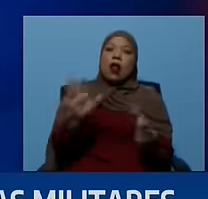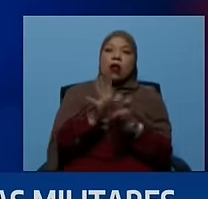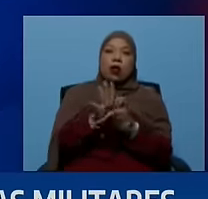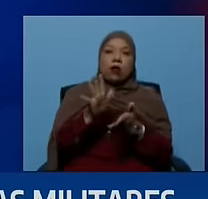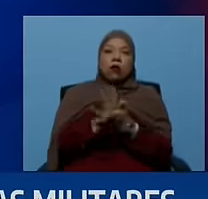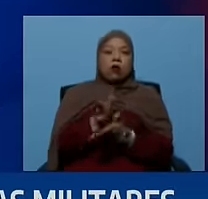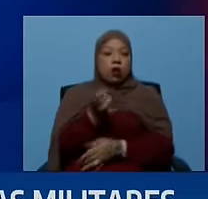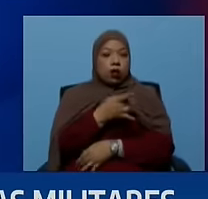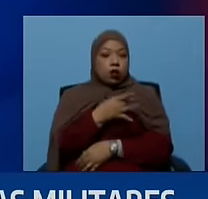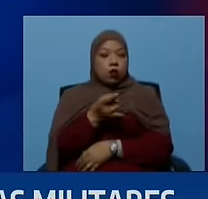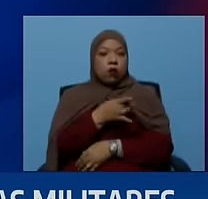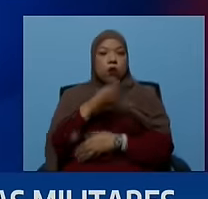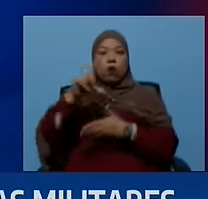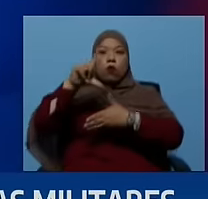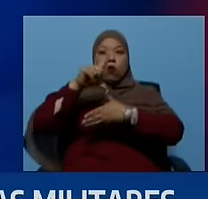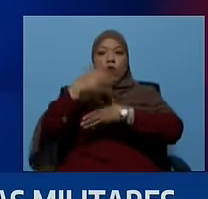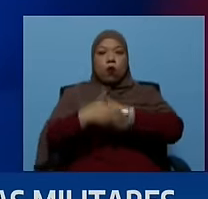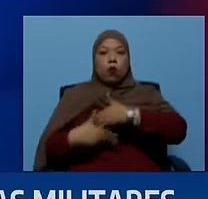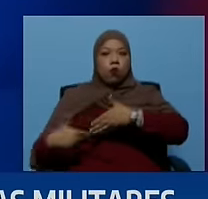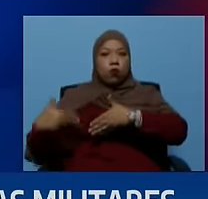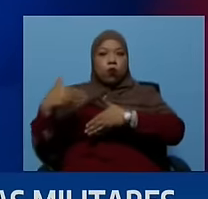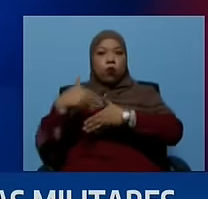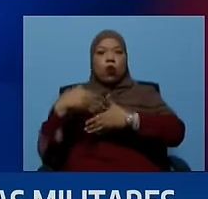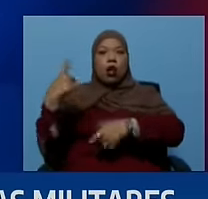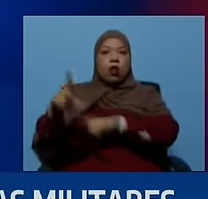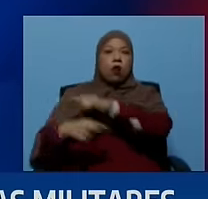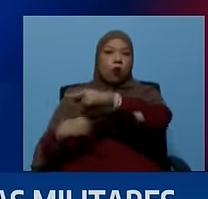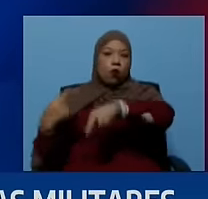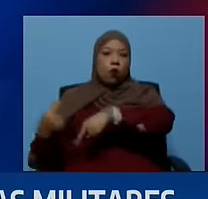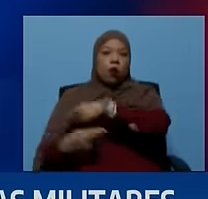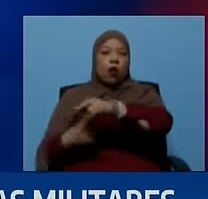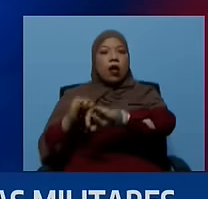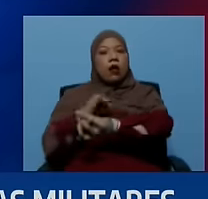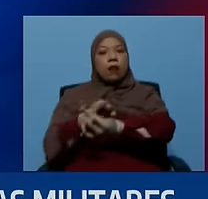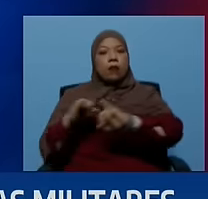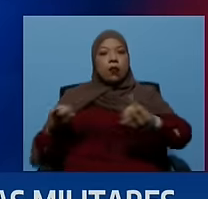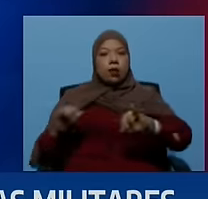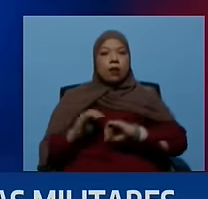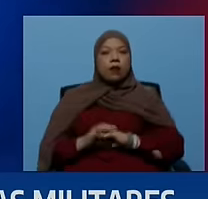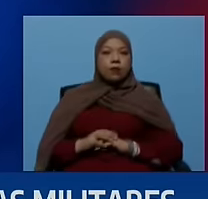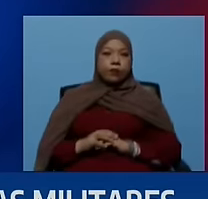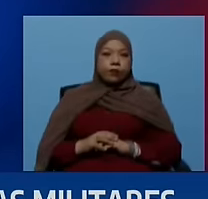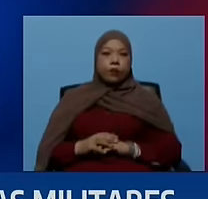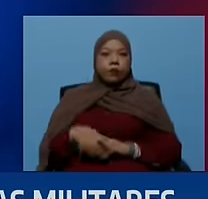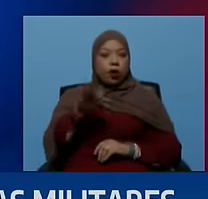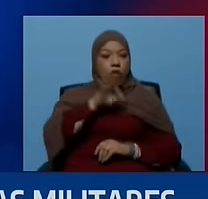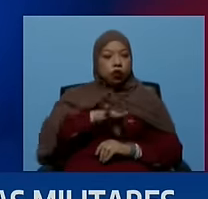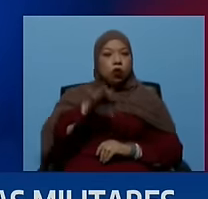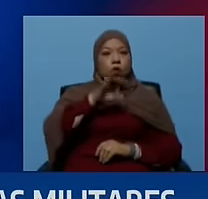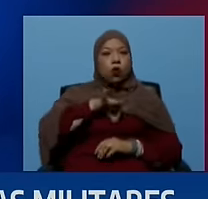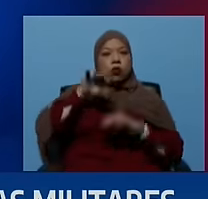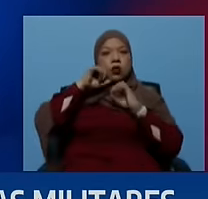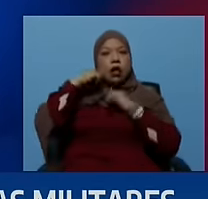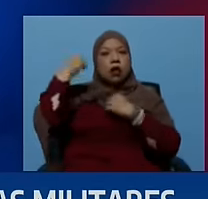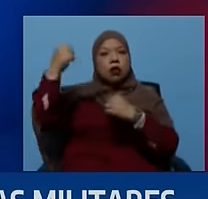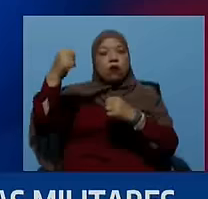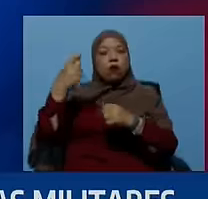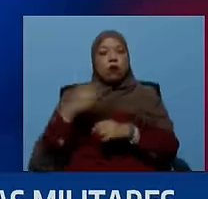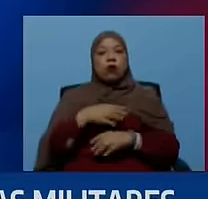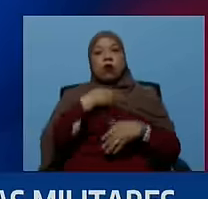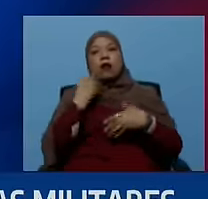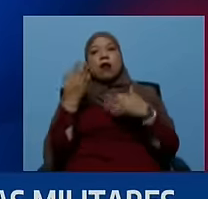había en América latina para hacer una Revolución independentista y socialista y